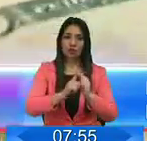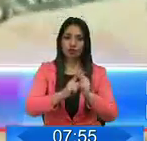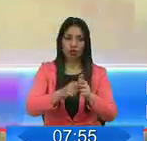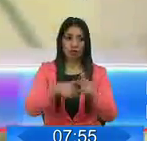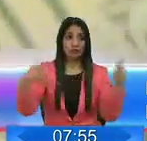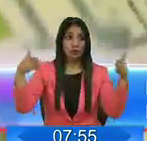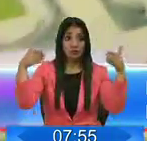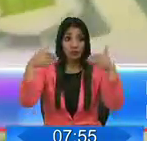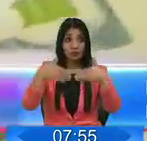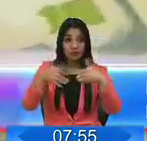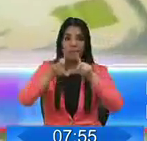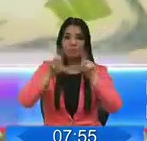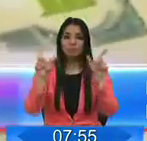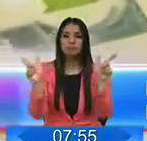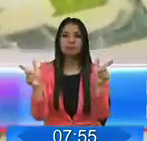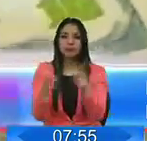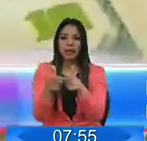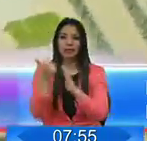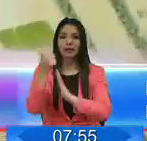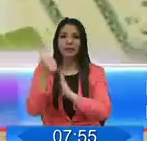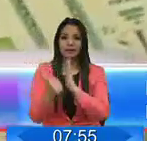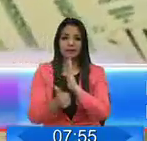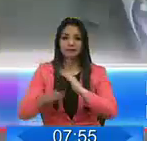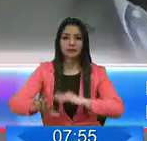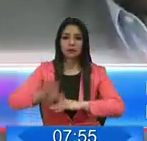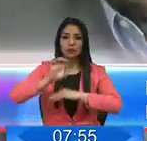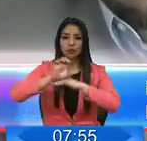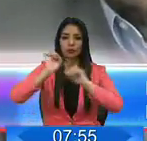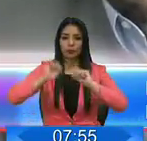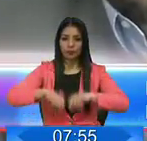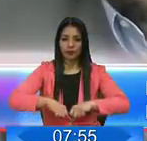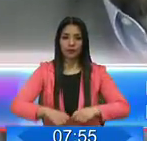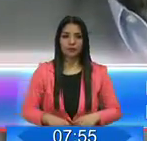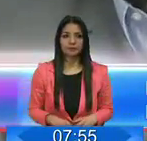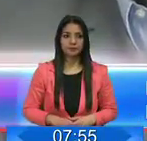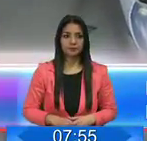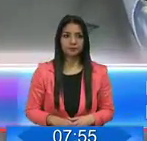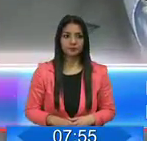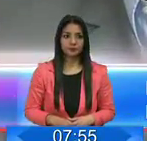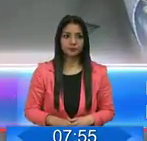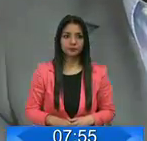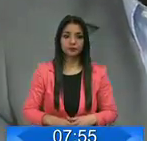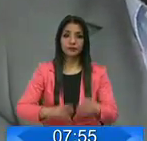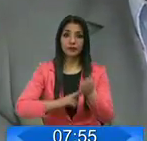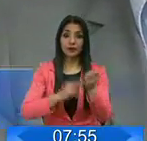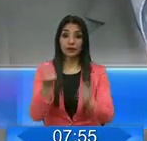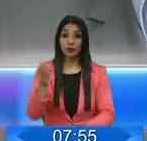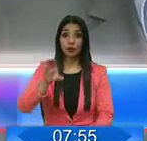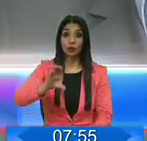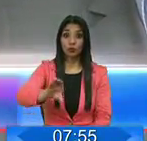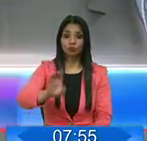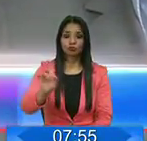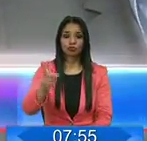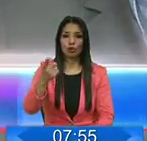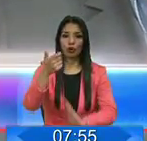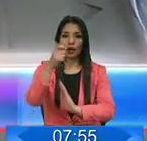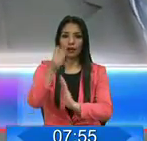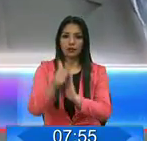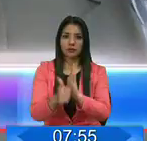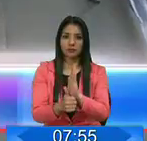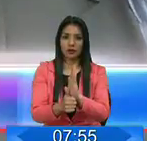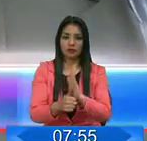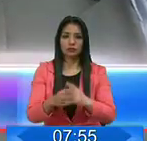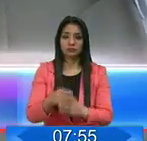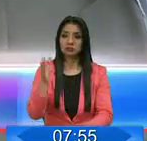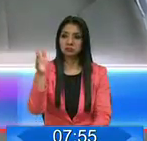a las microempresas de artesanos en el país. Hemos dispuesto esos recursos para ellos, los vamos a salir a buscar a la